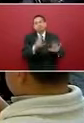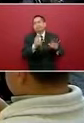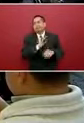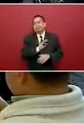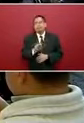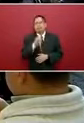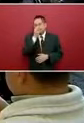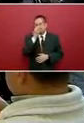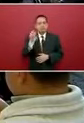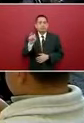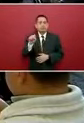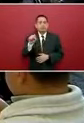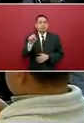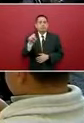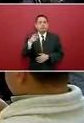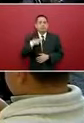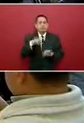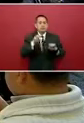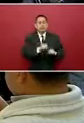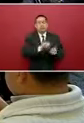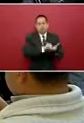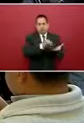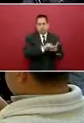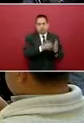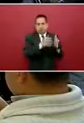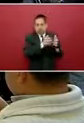alrededor de 60